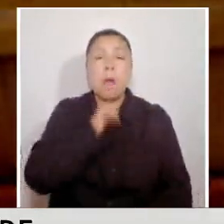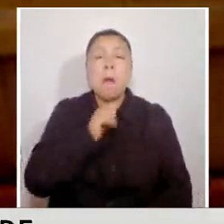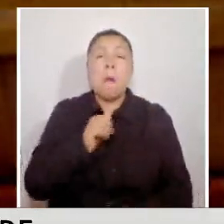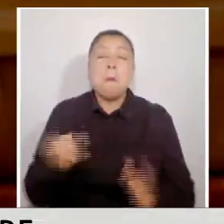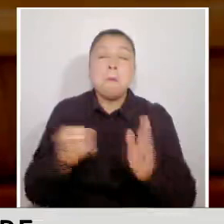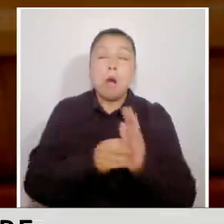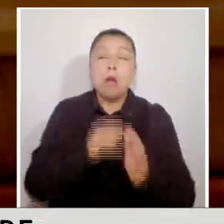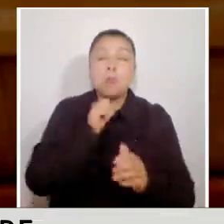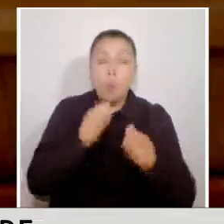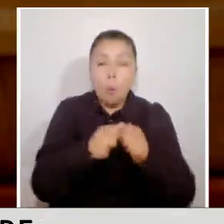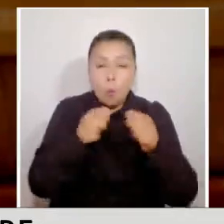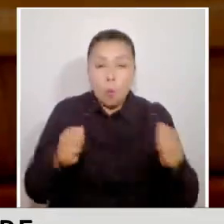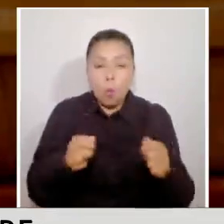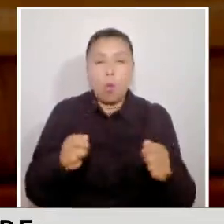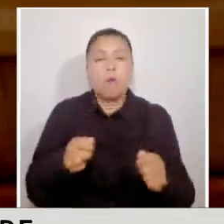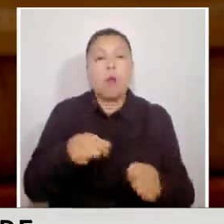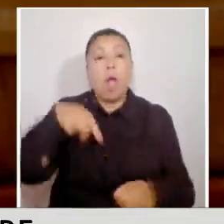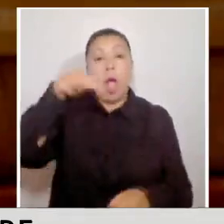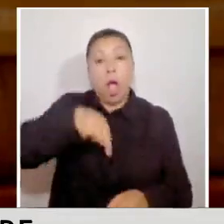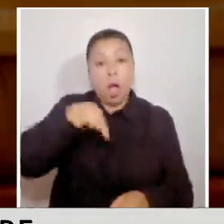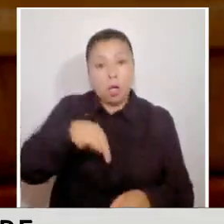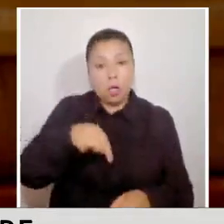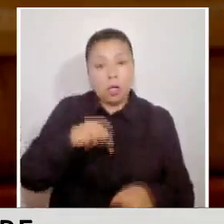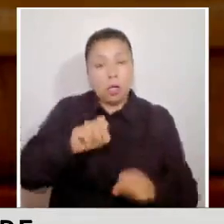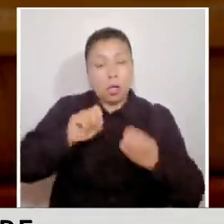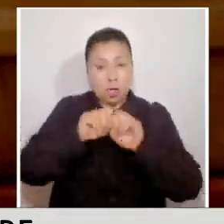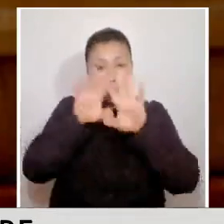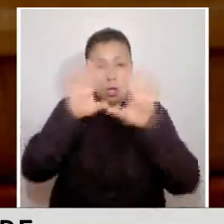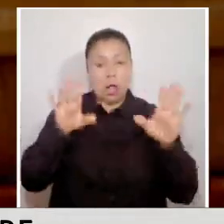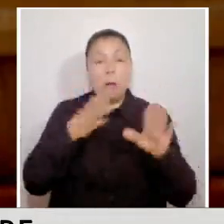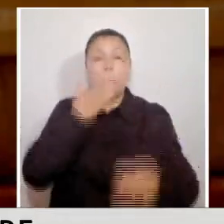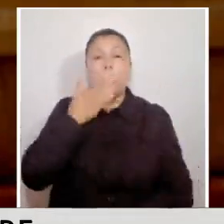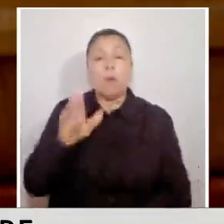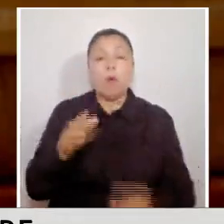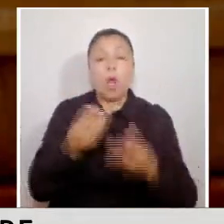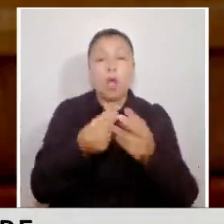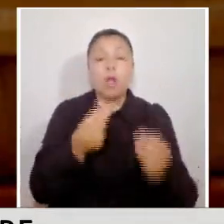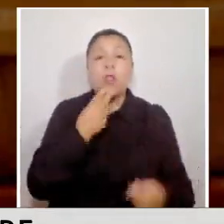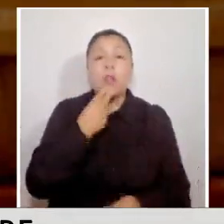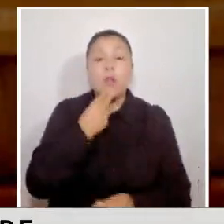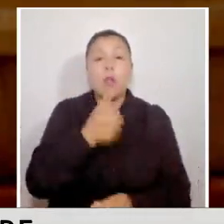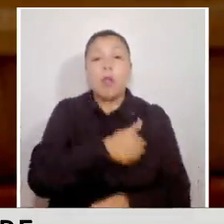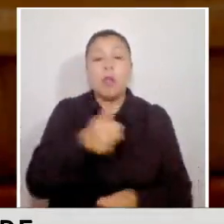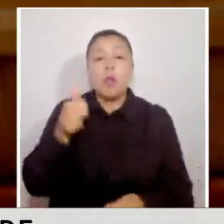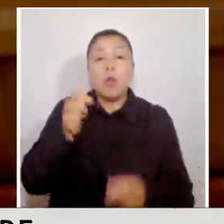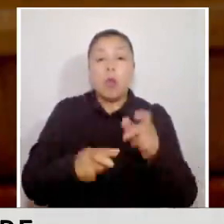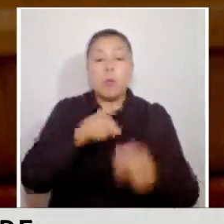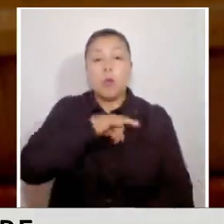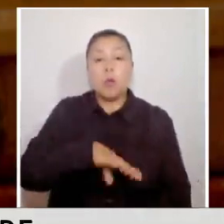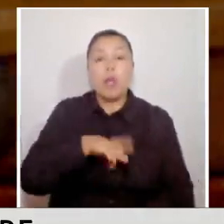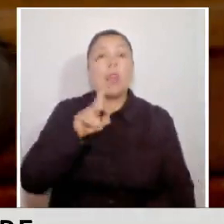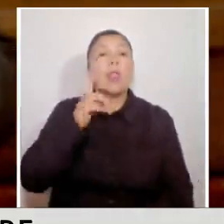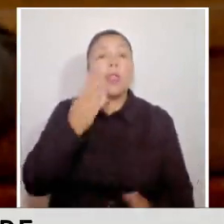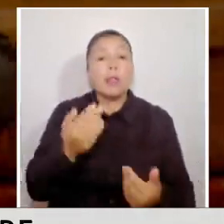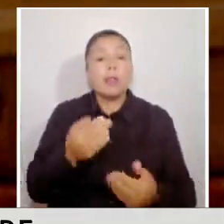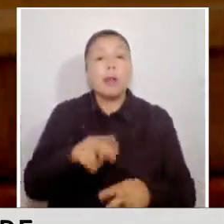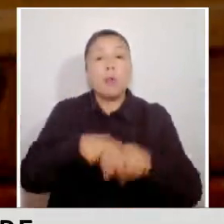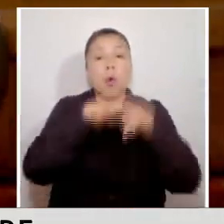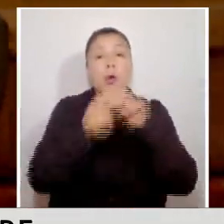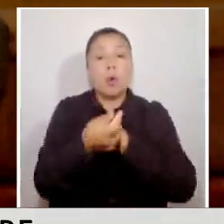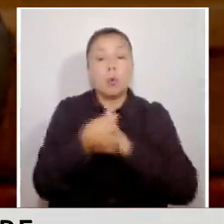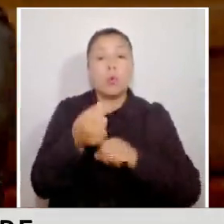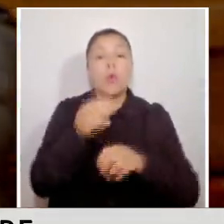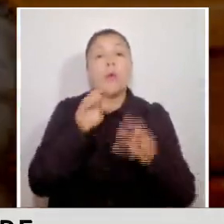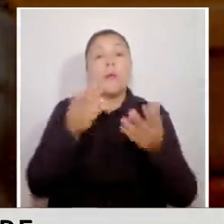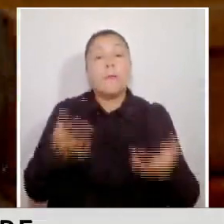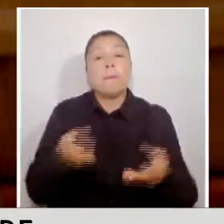y resulta que todos acá estamos claros de que para mejorar la calidad de vida de todos los chilenos necesitamos recursos Así que el llamado a no seguir